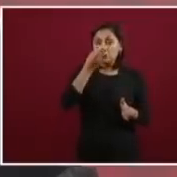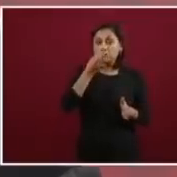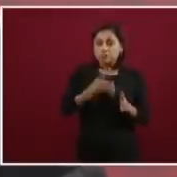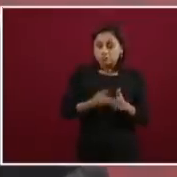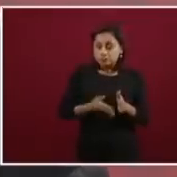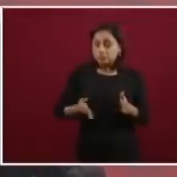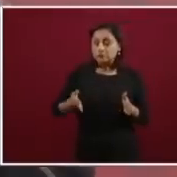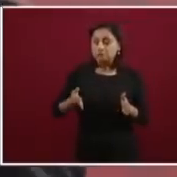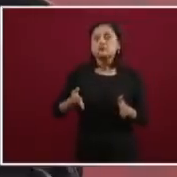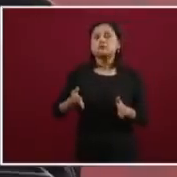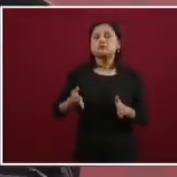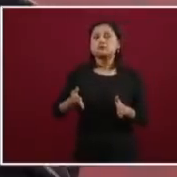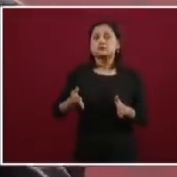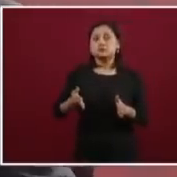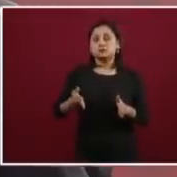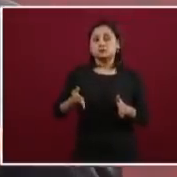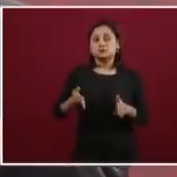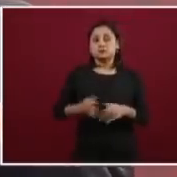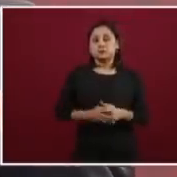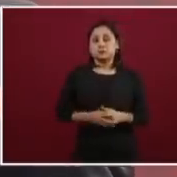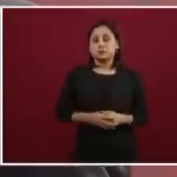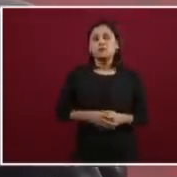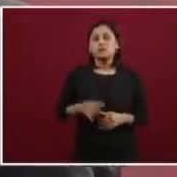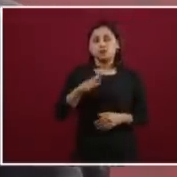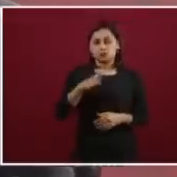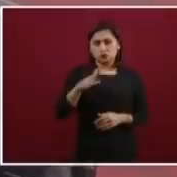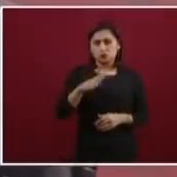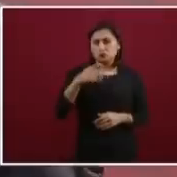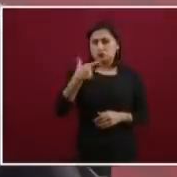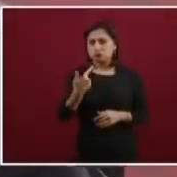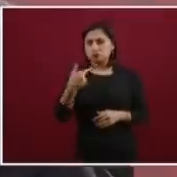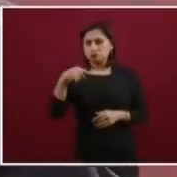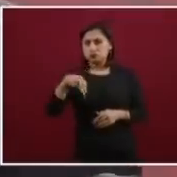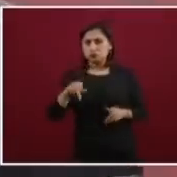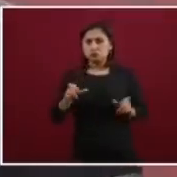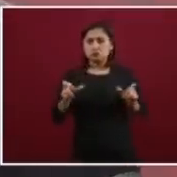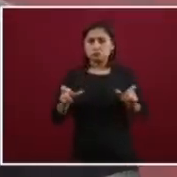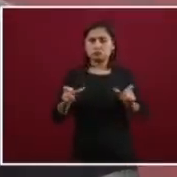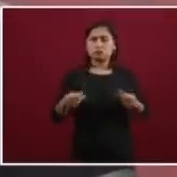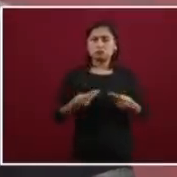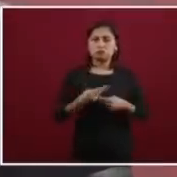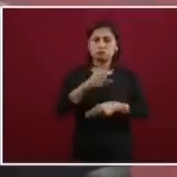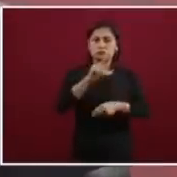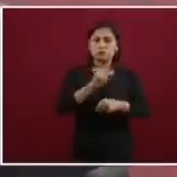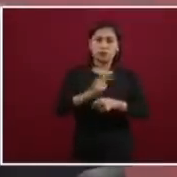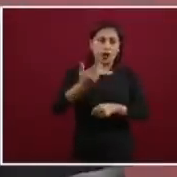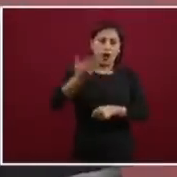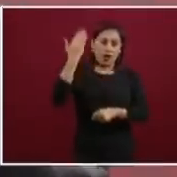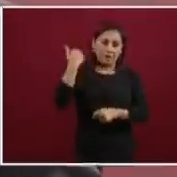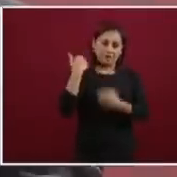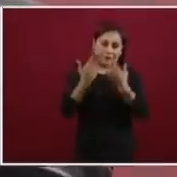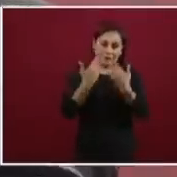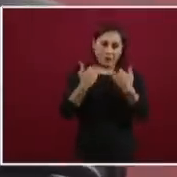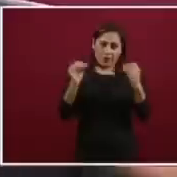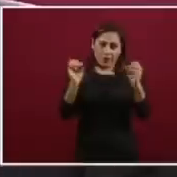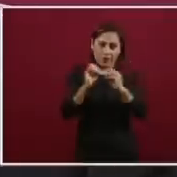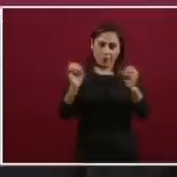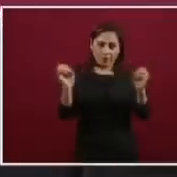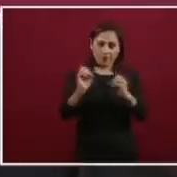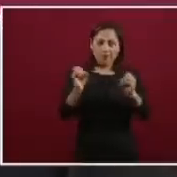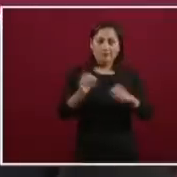ahora tenemos guardia nacional que no había hay más